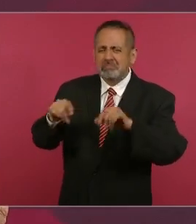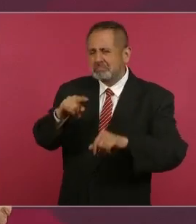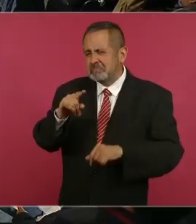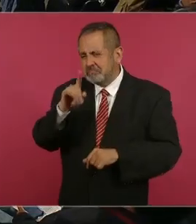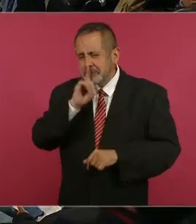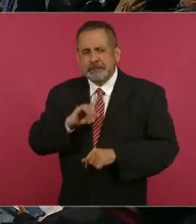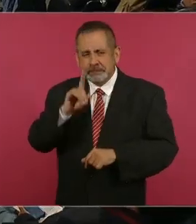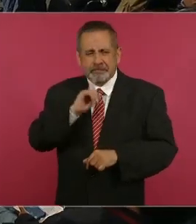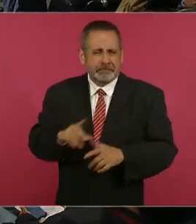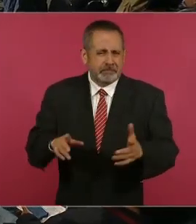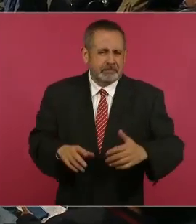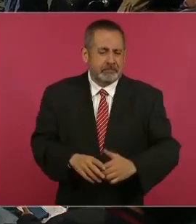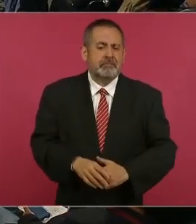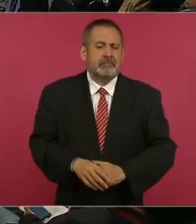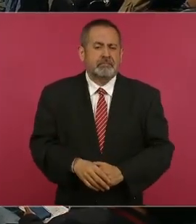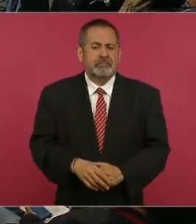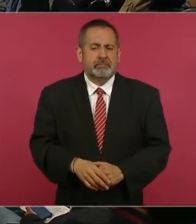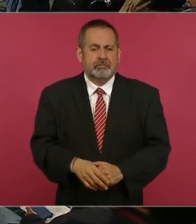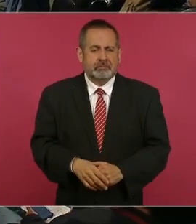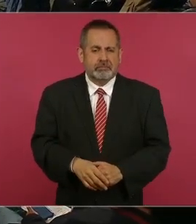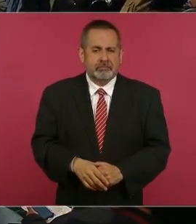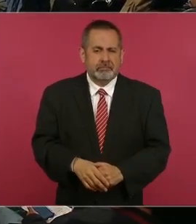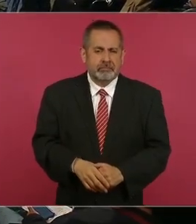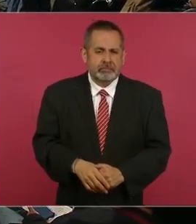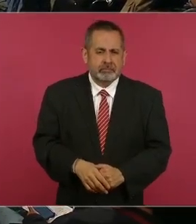con honrosas excepciones.